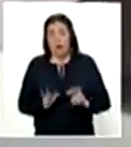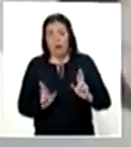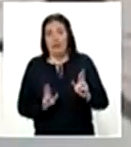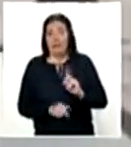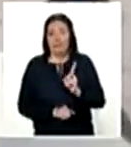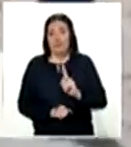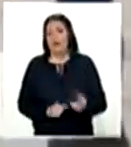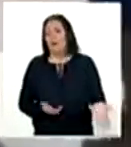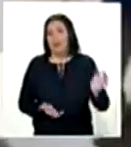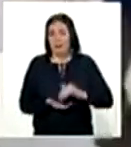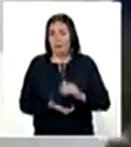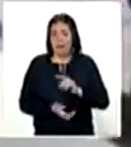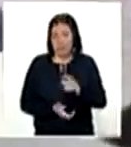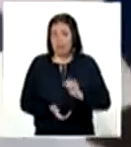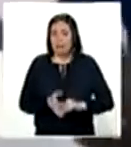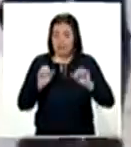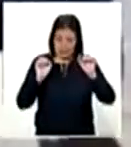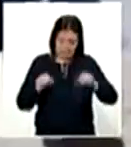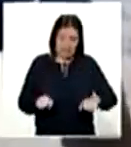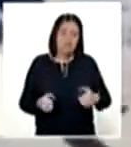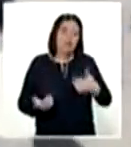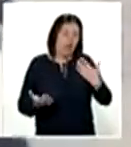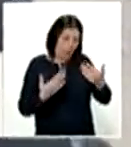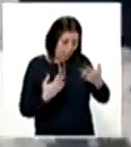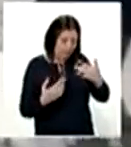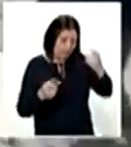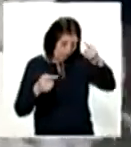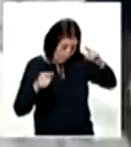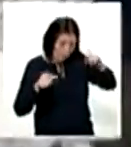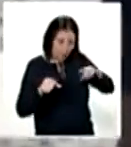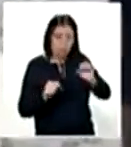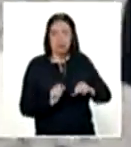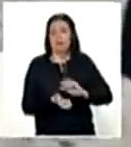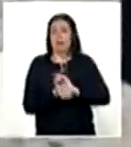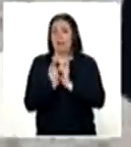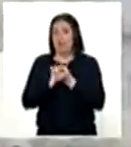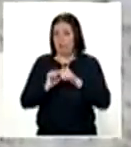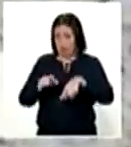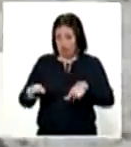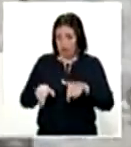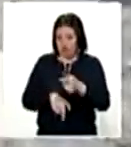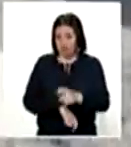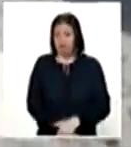vuelva a pasar y que lleguen a un diálogo para que las cosas cambien en este lugar.